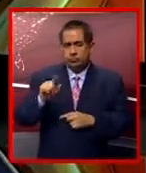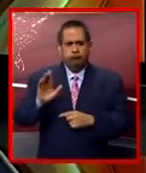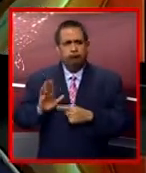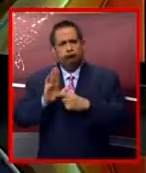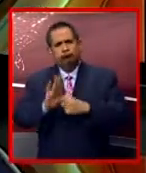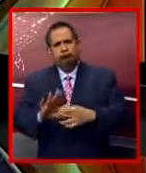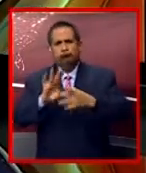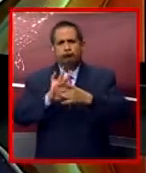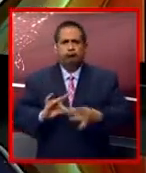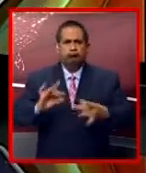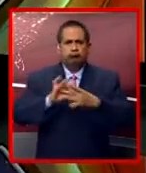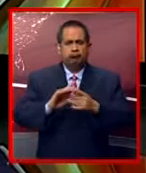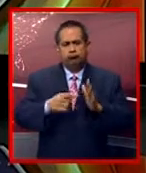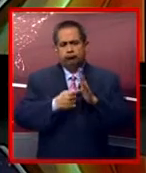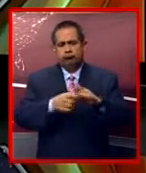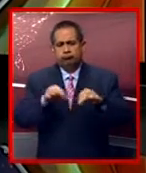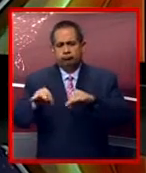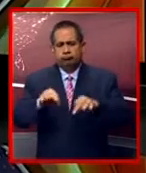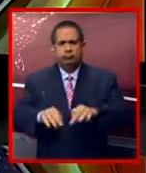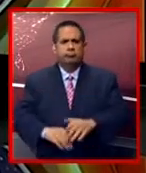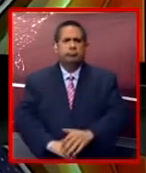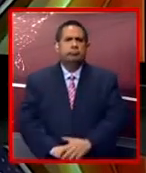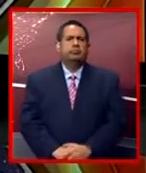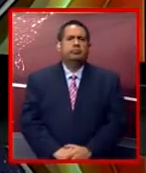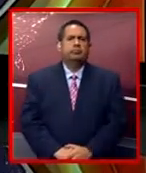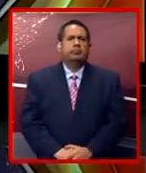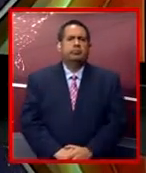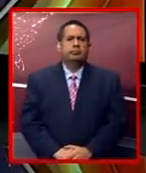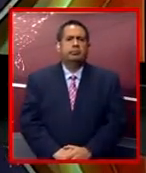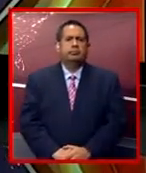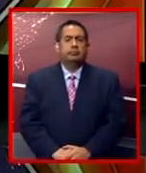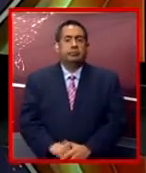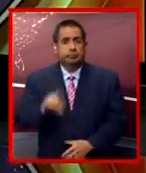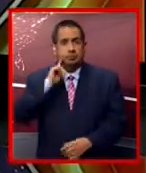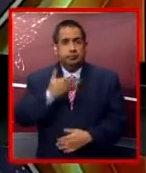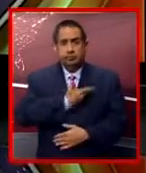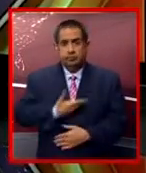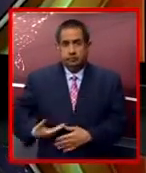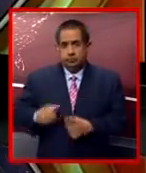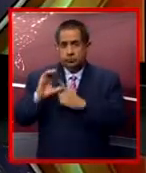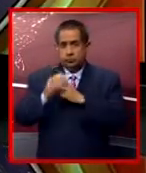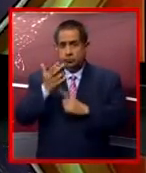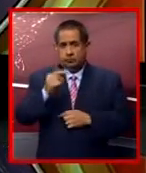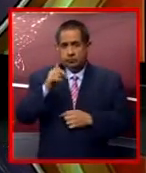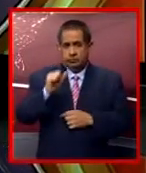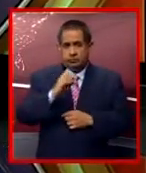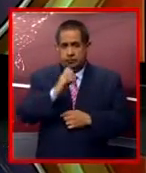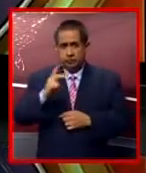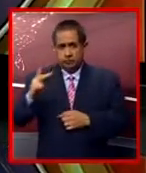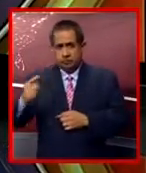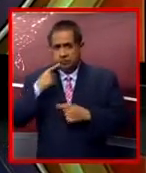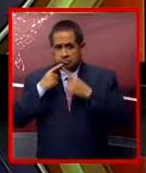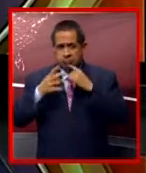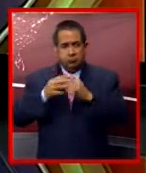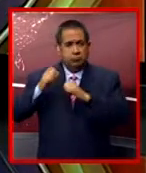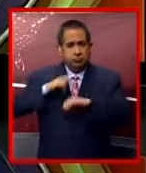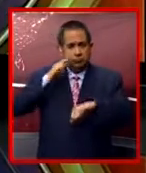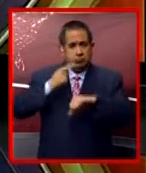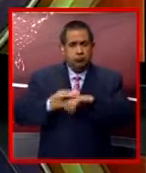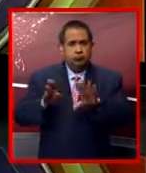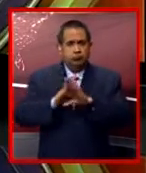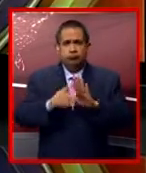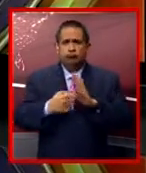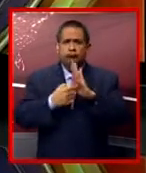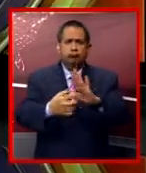de Hacienda. Así se dieron los trabajos. La presidenta de la Comisión de Hacienda y Crédito Público fue la encargada de presentar